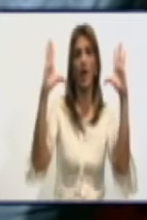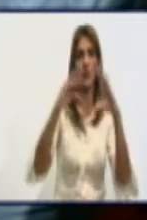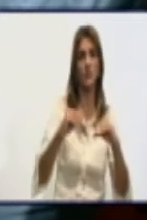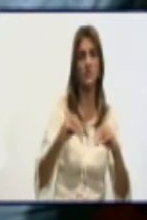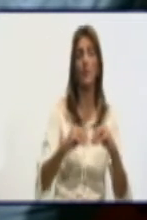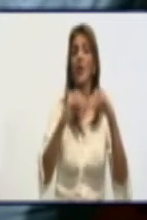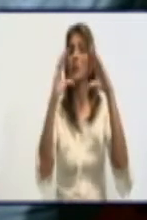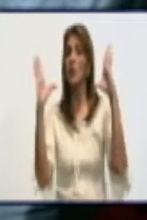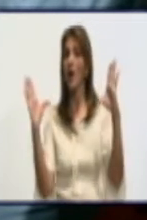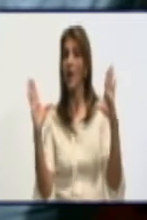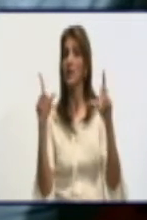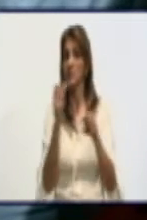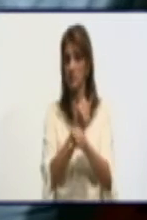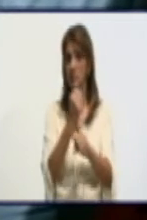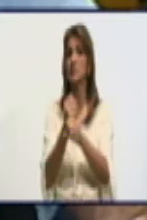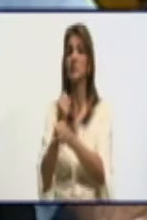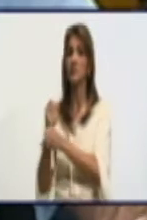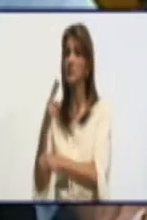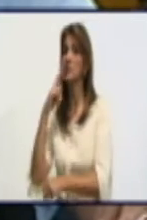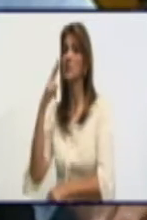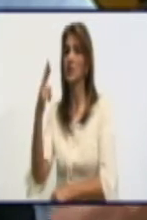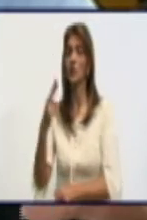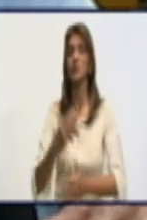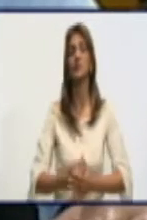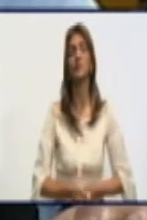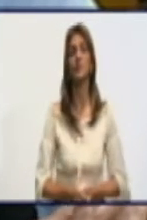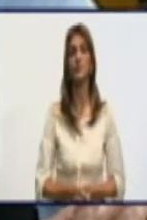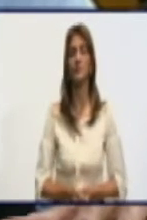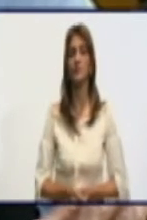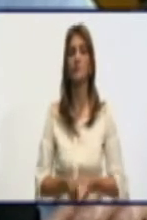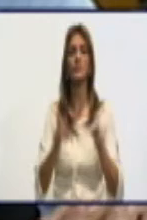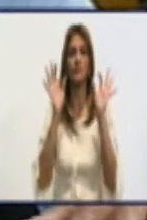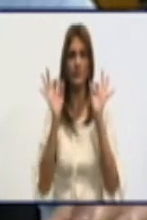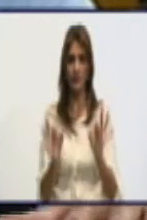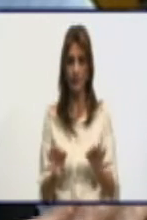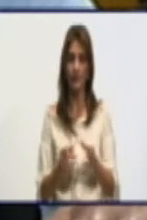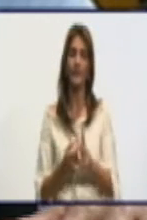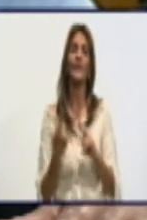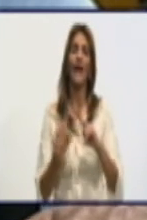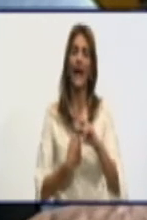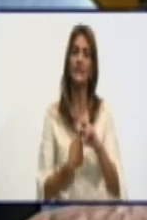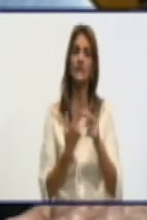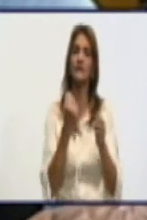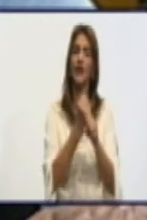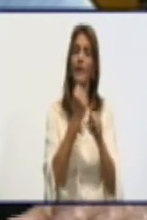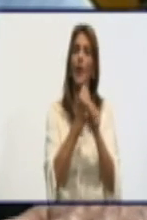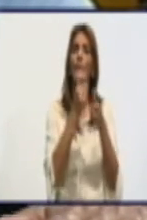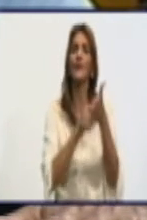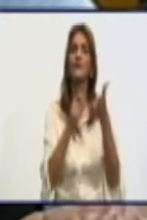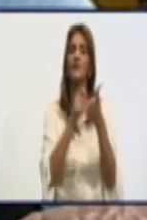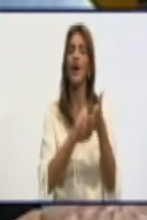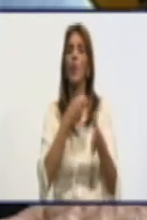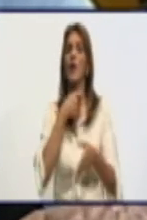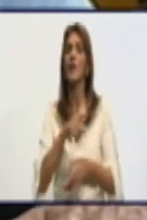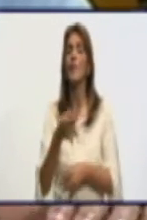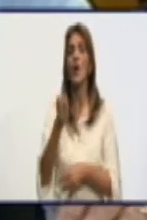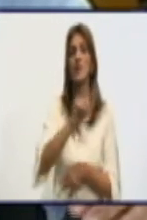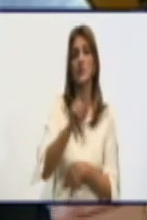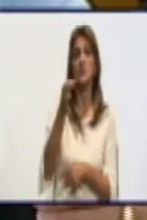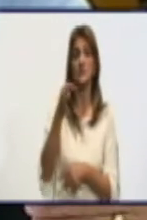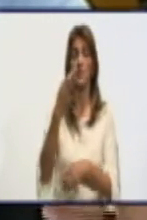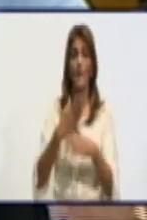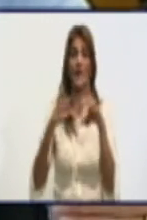especialistas de la empresa eléctrica. Correcto, correcto. Precisamente nosotros hay trabajo planificado que hacemos, como ayer en Media Luna, en la zona de Las Aguas, que se dio